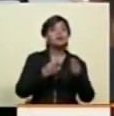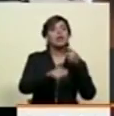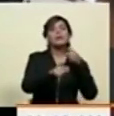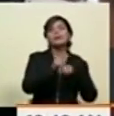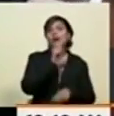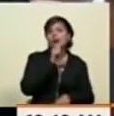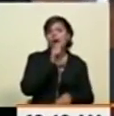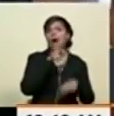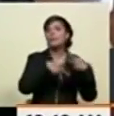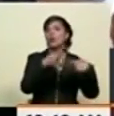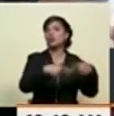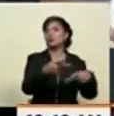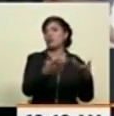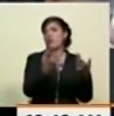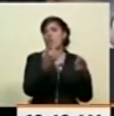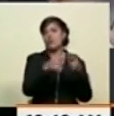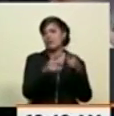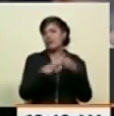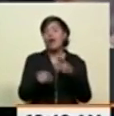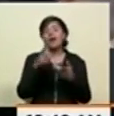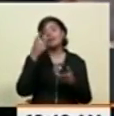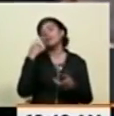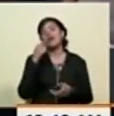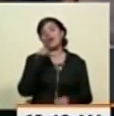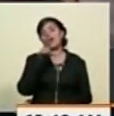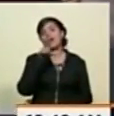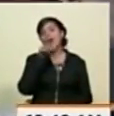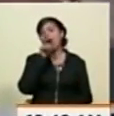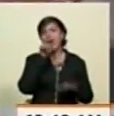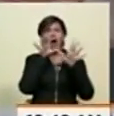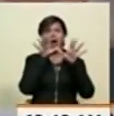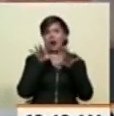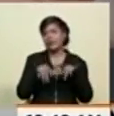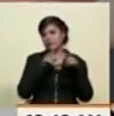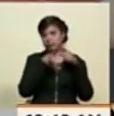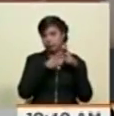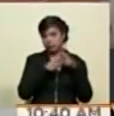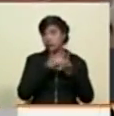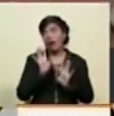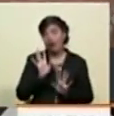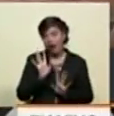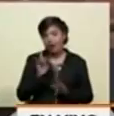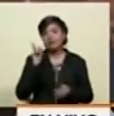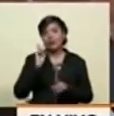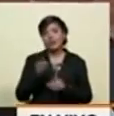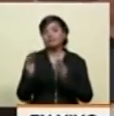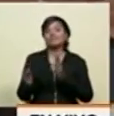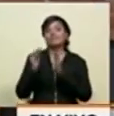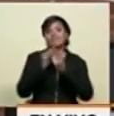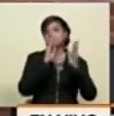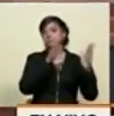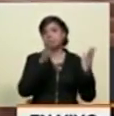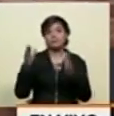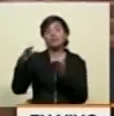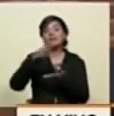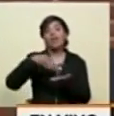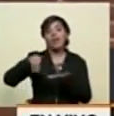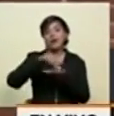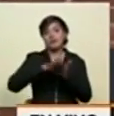al productor de cerdo y al productor de ave. Eso tenemos que considerarlo en la estructura de costo de la harina.